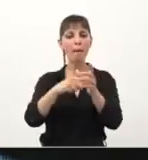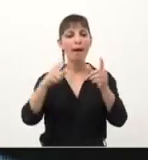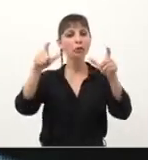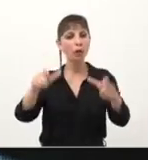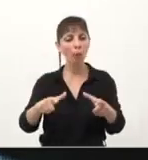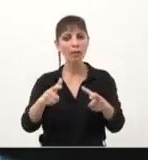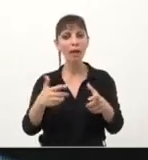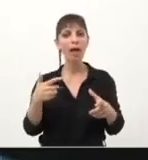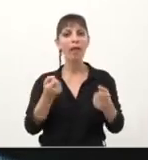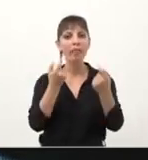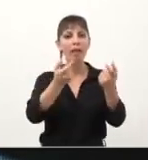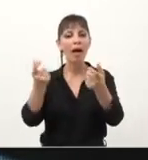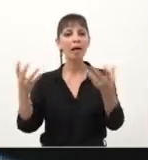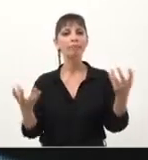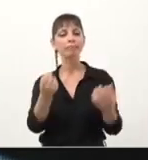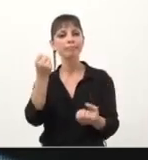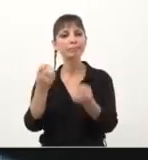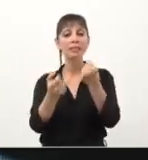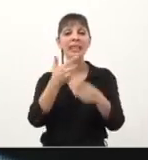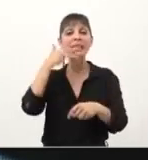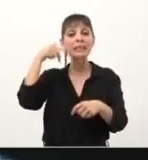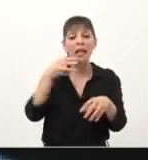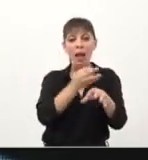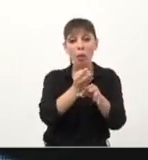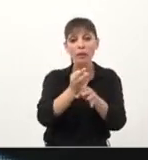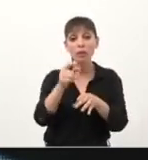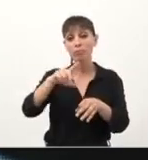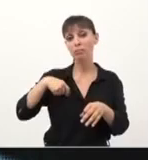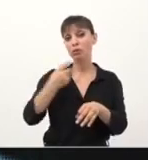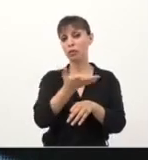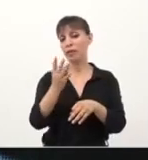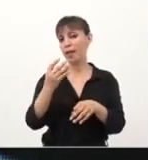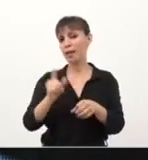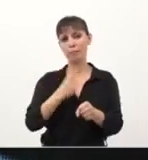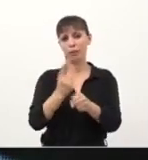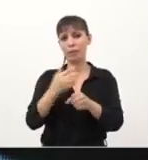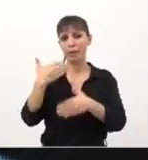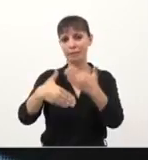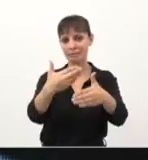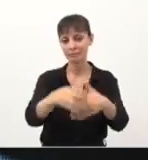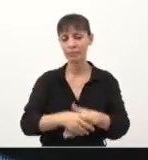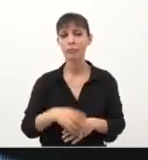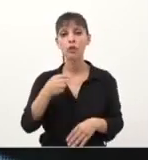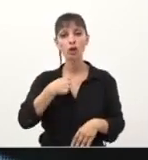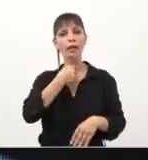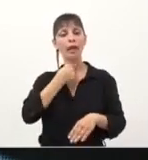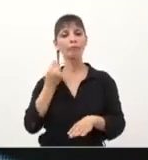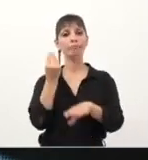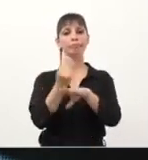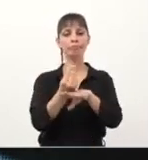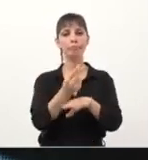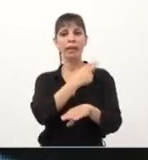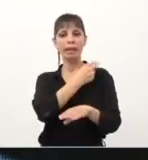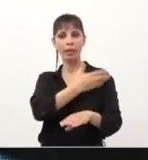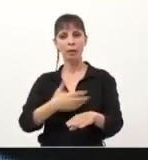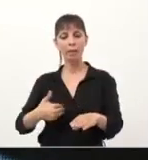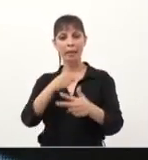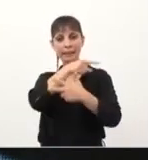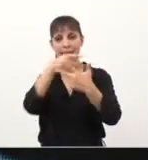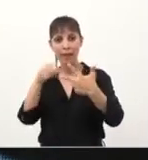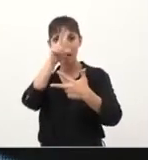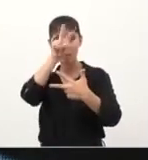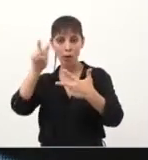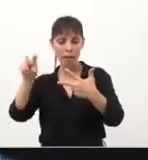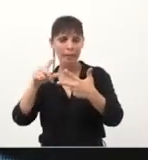oportunidades. Sin educación difícilmente volvamos a ser una sociedad que progresa. Yo quiero asumir como jefe de gobierno para trabajar en los tres grandes problemas que tiene la